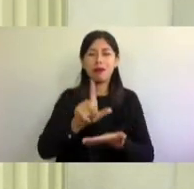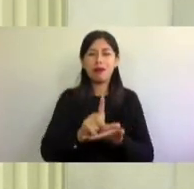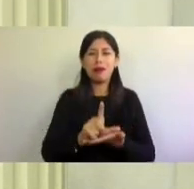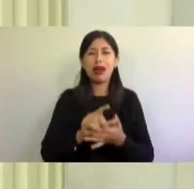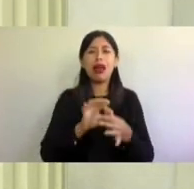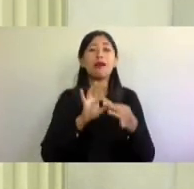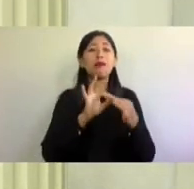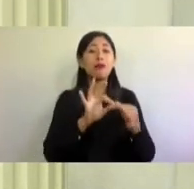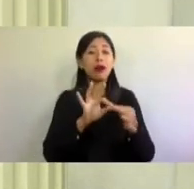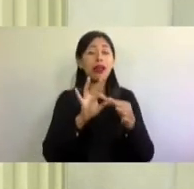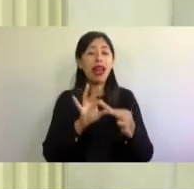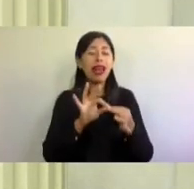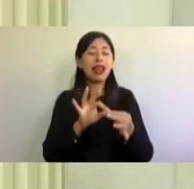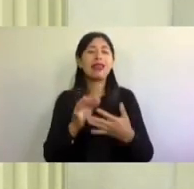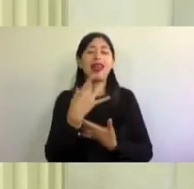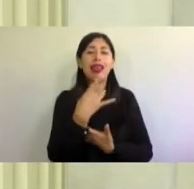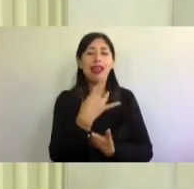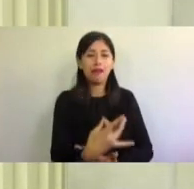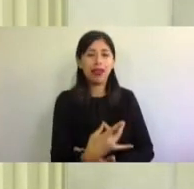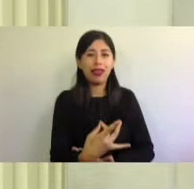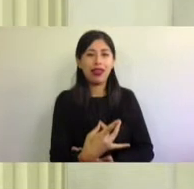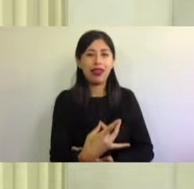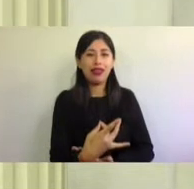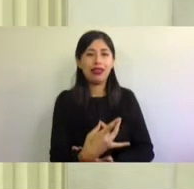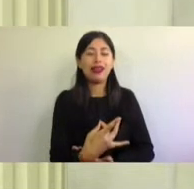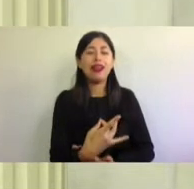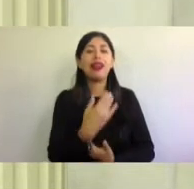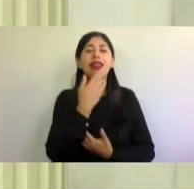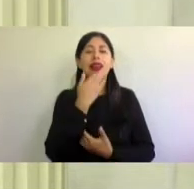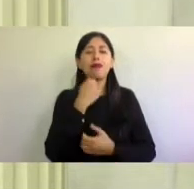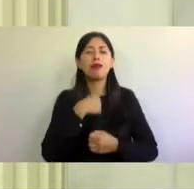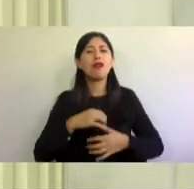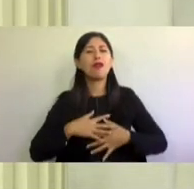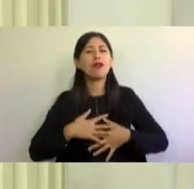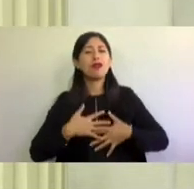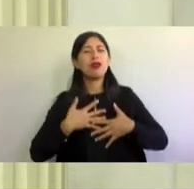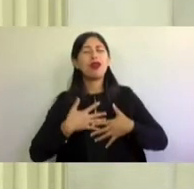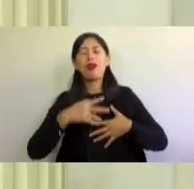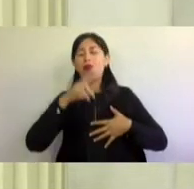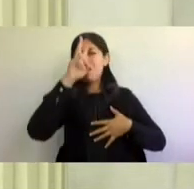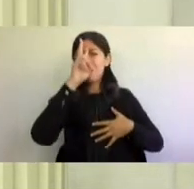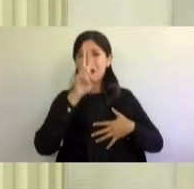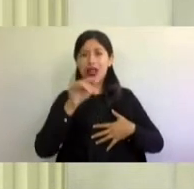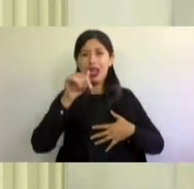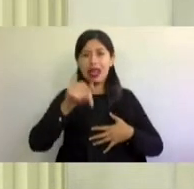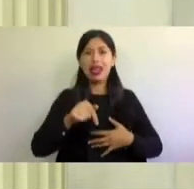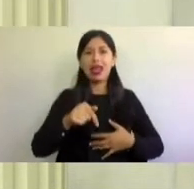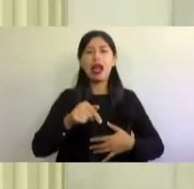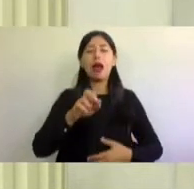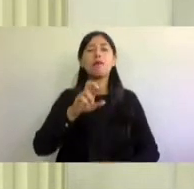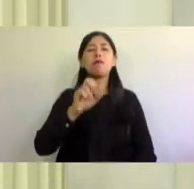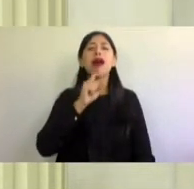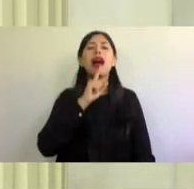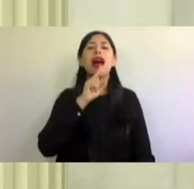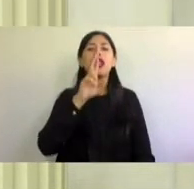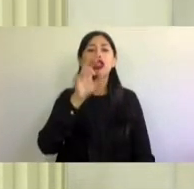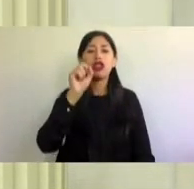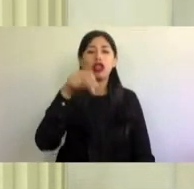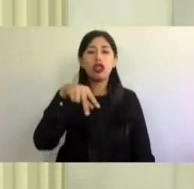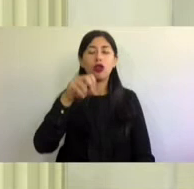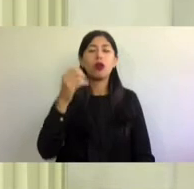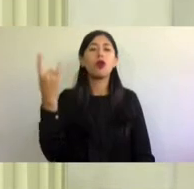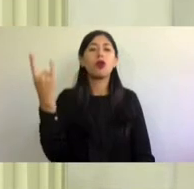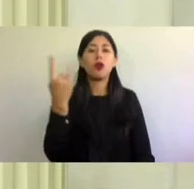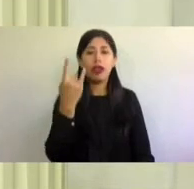invitarnos y me siento tremendamente honrado de ser el patrono de esta universidad una institución en la